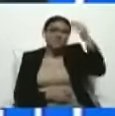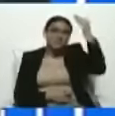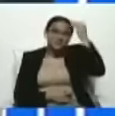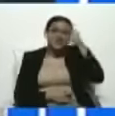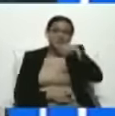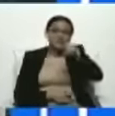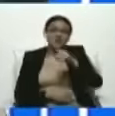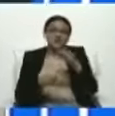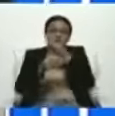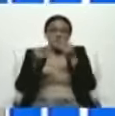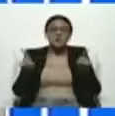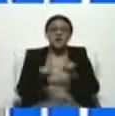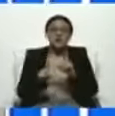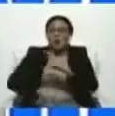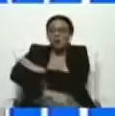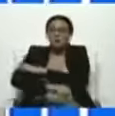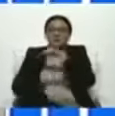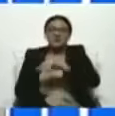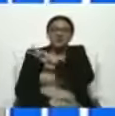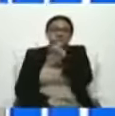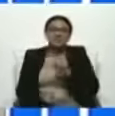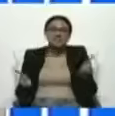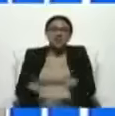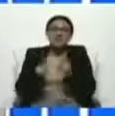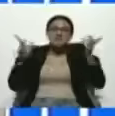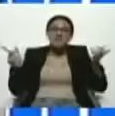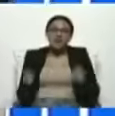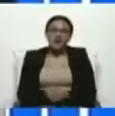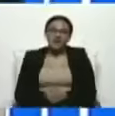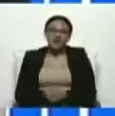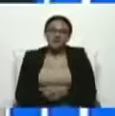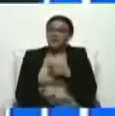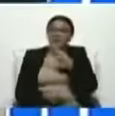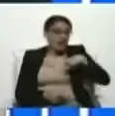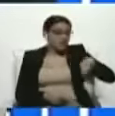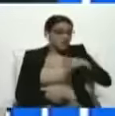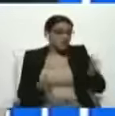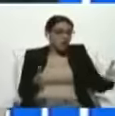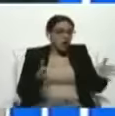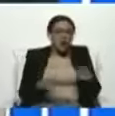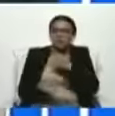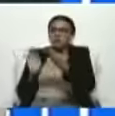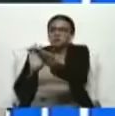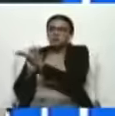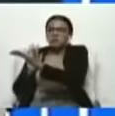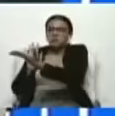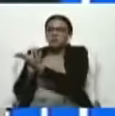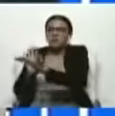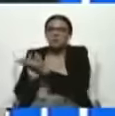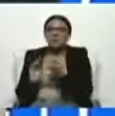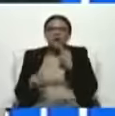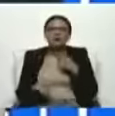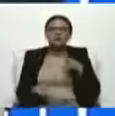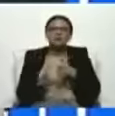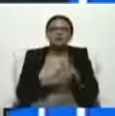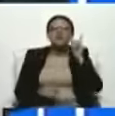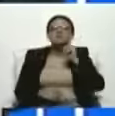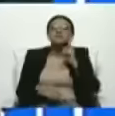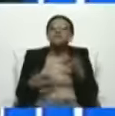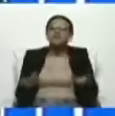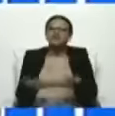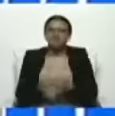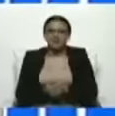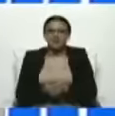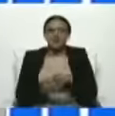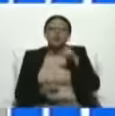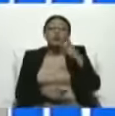En el social listening, esta es otra característica, cuando usted quiere mentir en unas redes sociales, obligatoriamente tiene que poner una palabra en inglés. Si usted pone una palabra